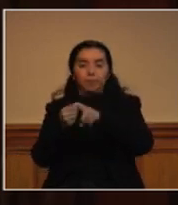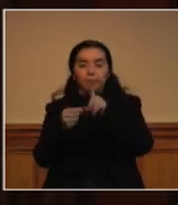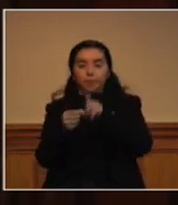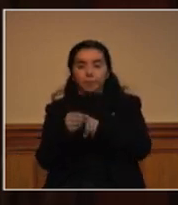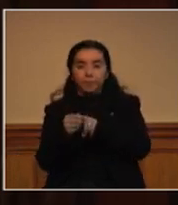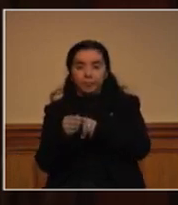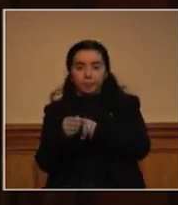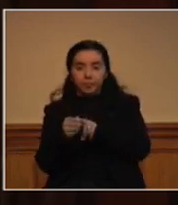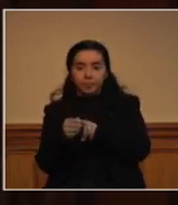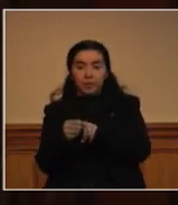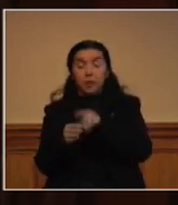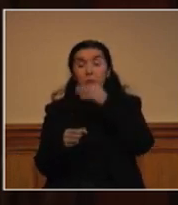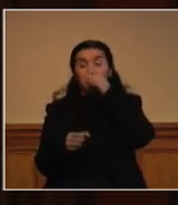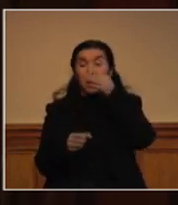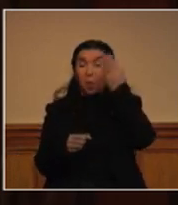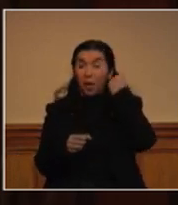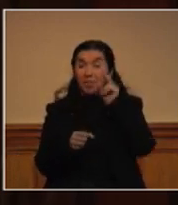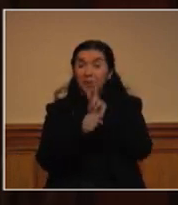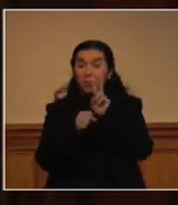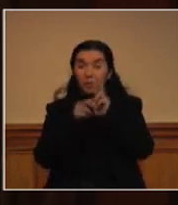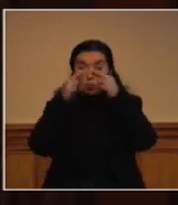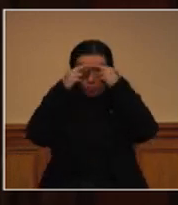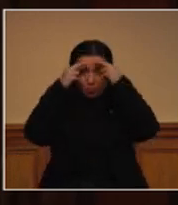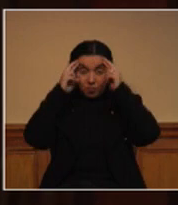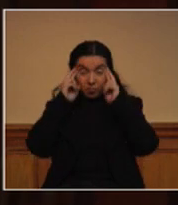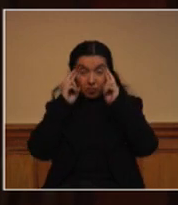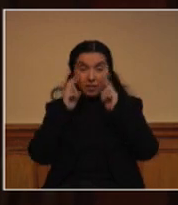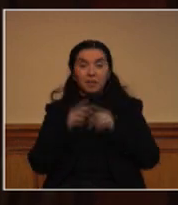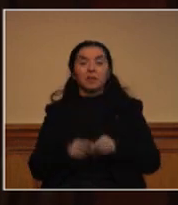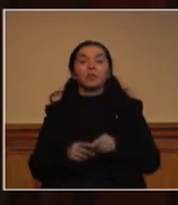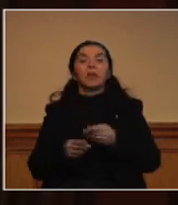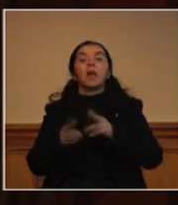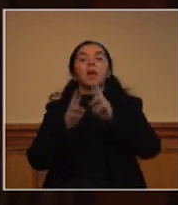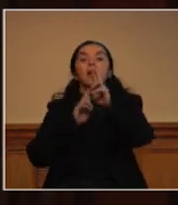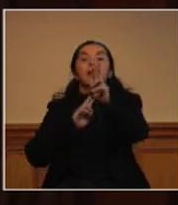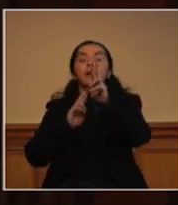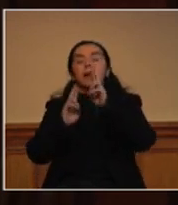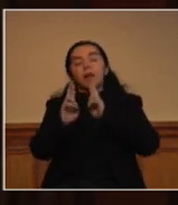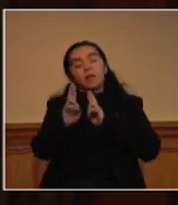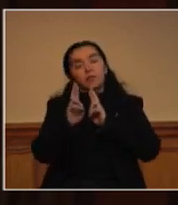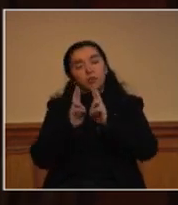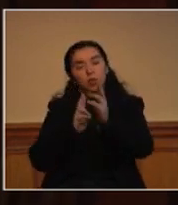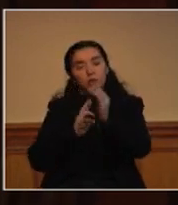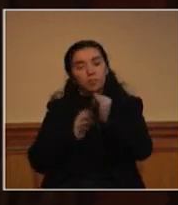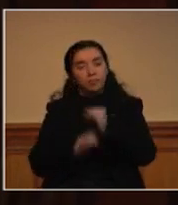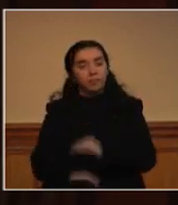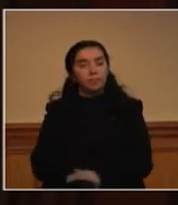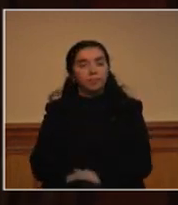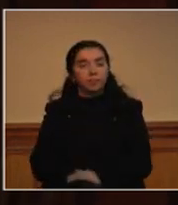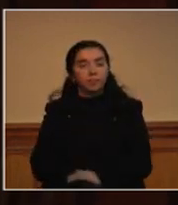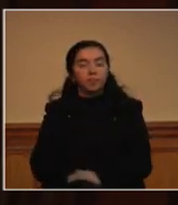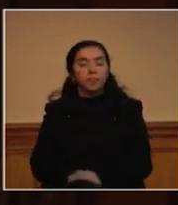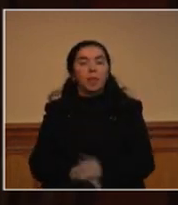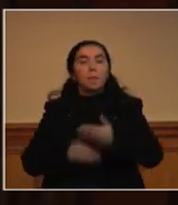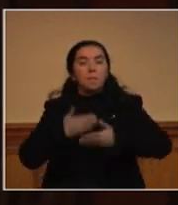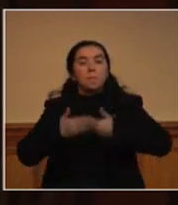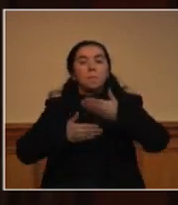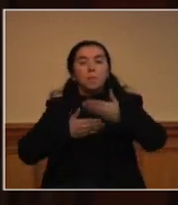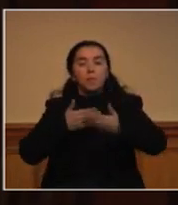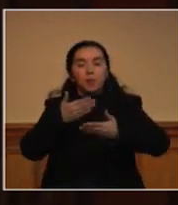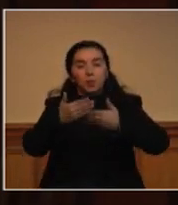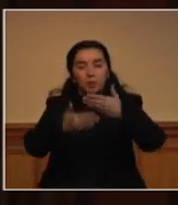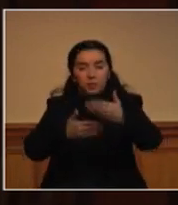Es, como decía el profesor Rosas, el marco de la interacción de los procesos